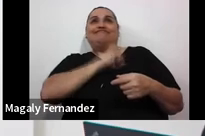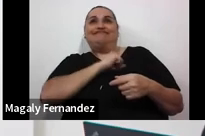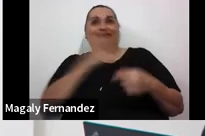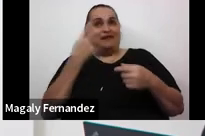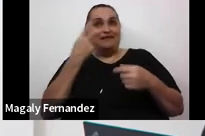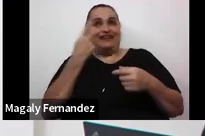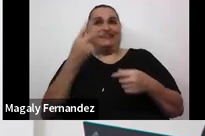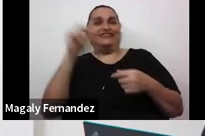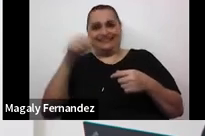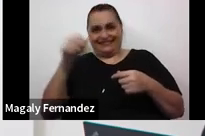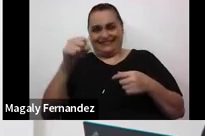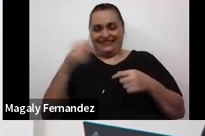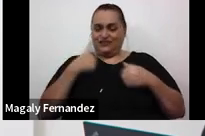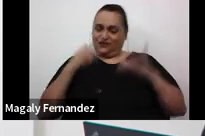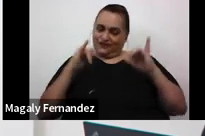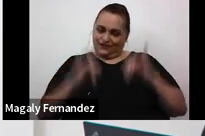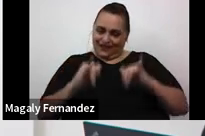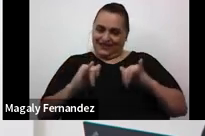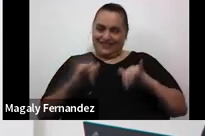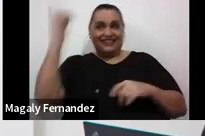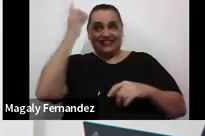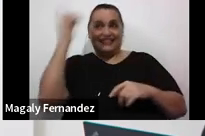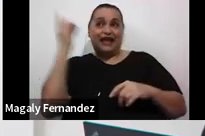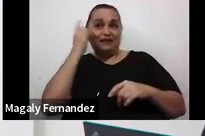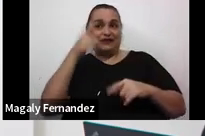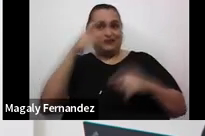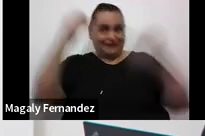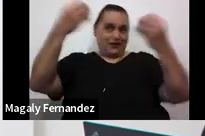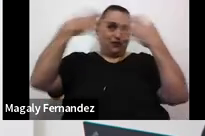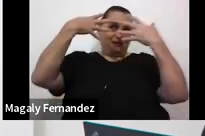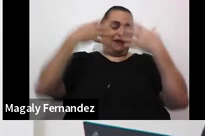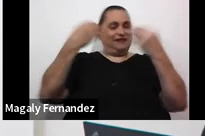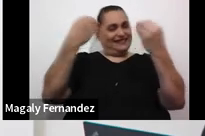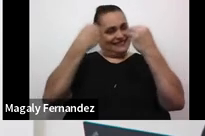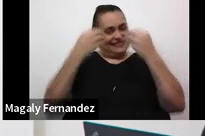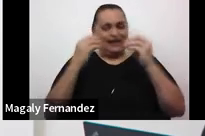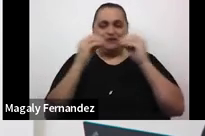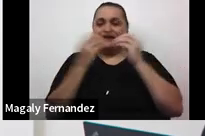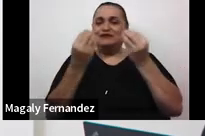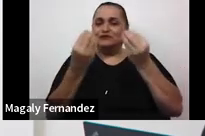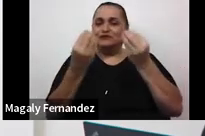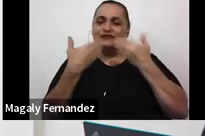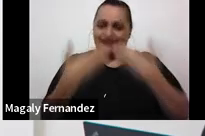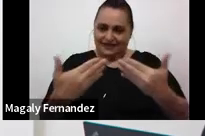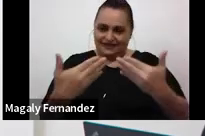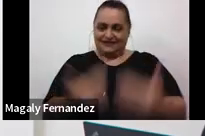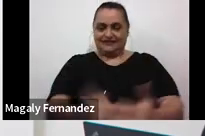véalo entonces aquí estoy Y entonces Damaris ilumíname y enséñame más Muchas gracias